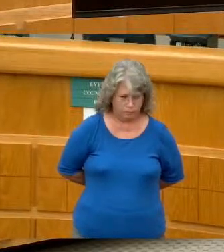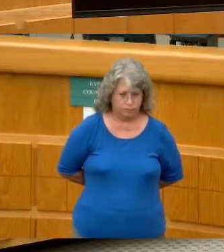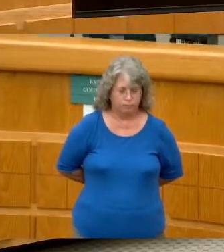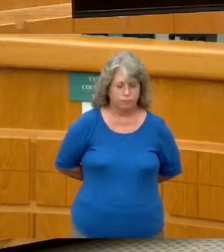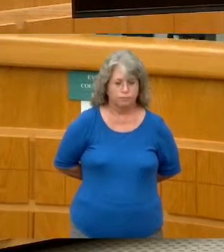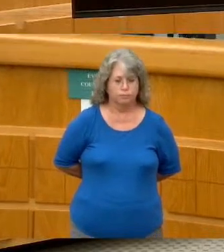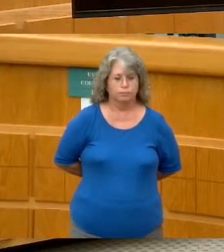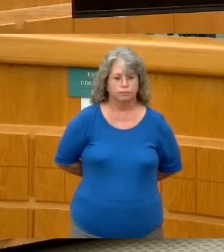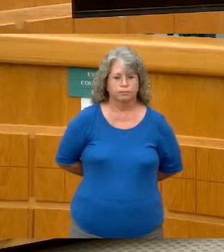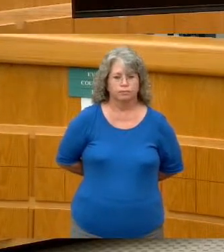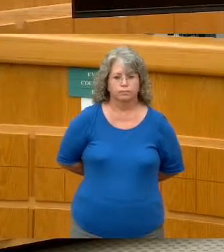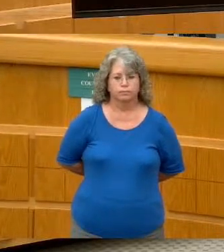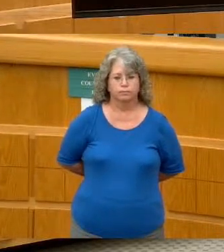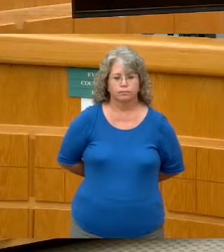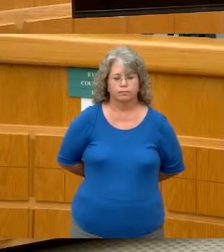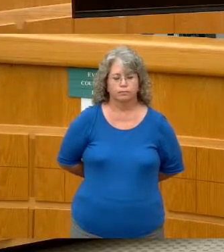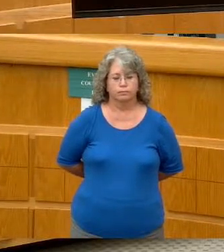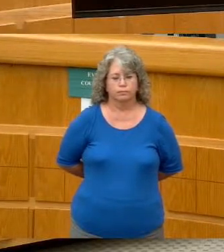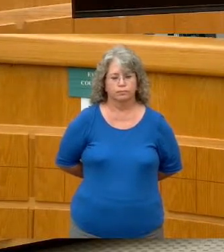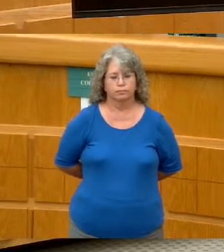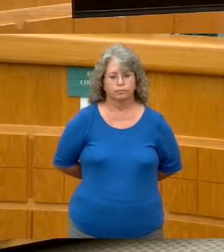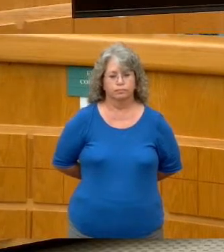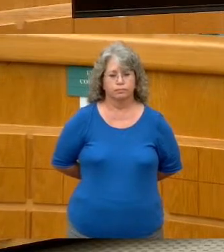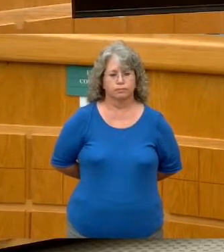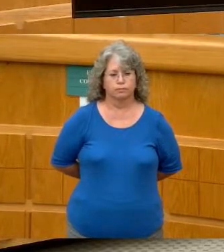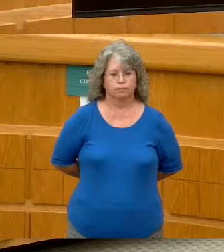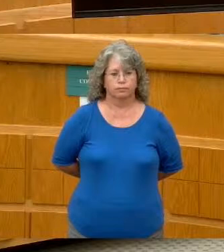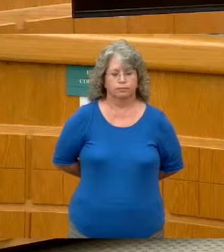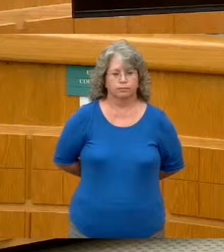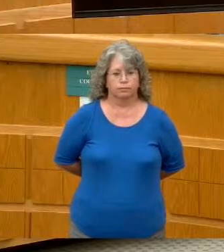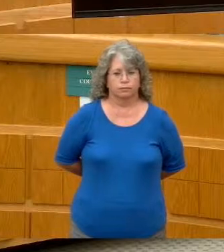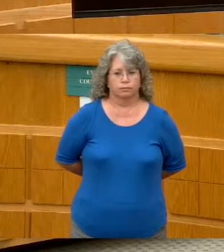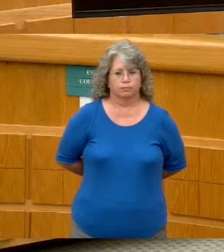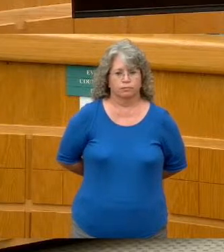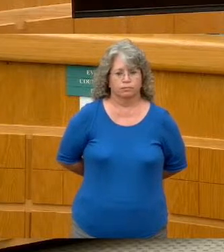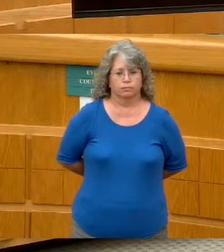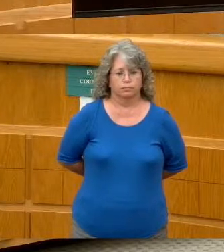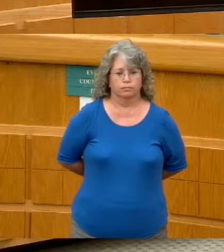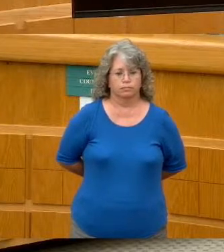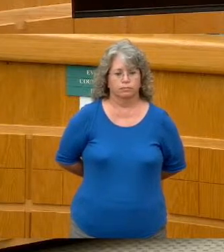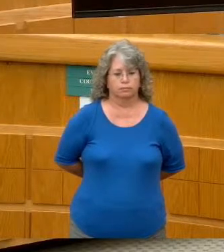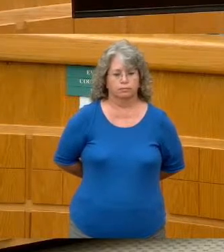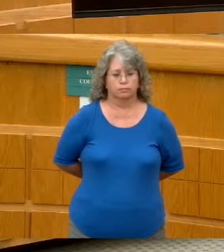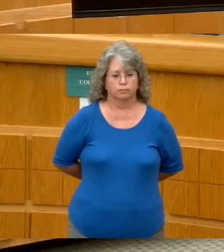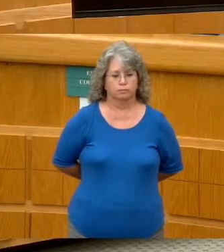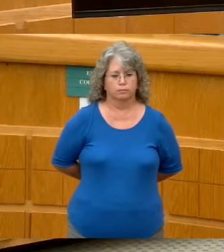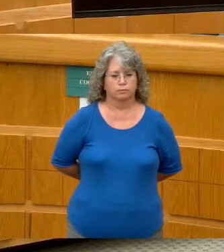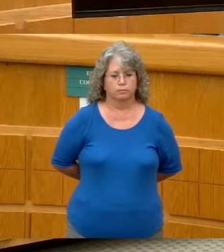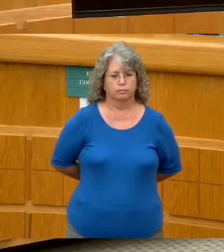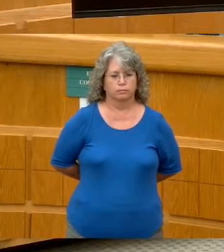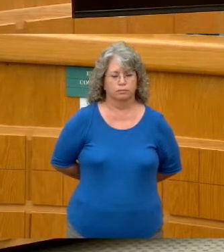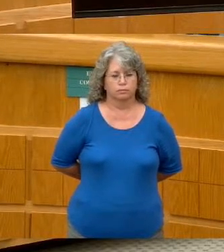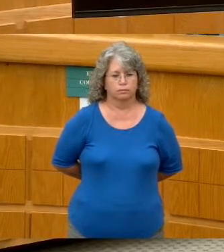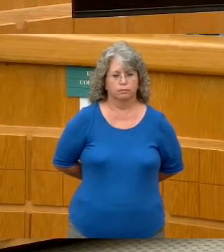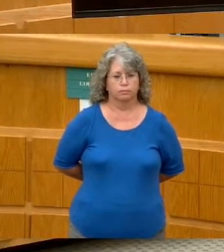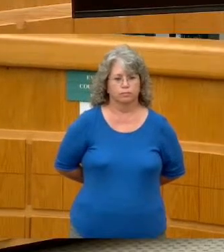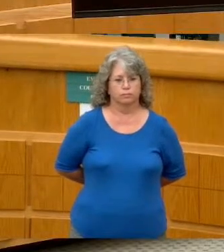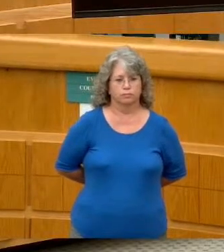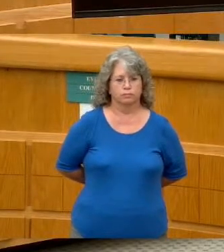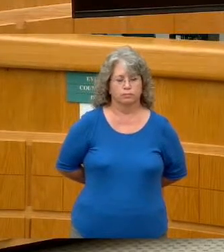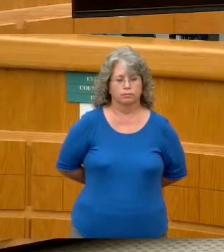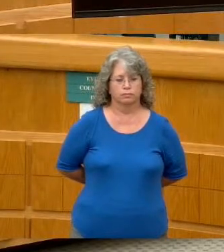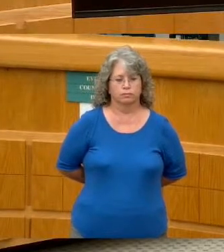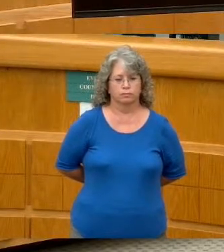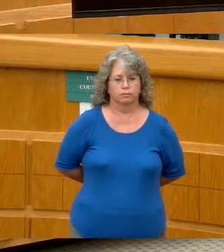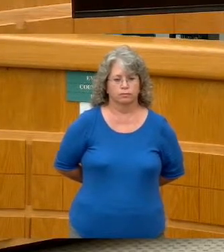costa permanece en 3er lugar. 564 fallecimientos han sido reportados en el área, fallecimientos que cuentan con un certificado